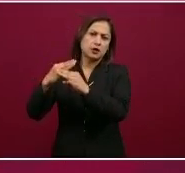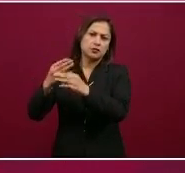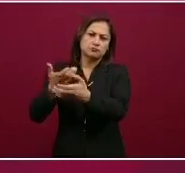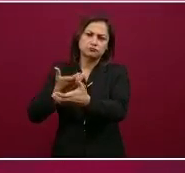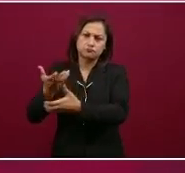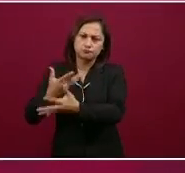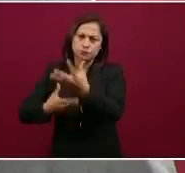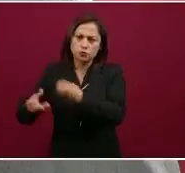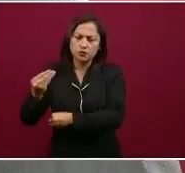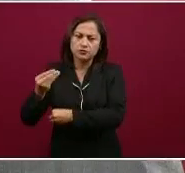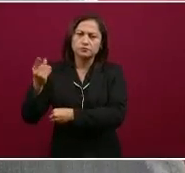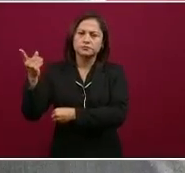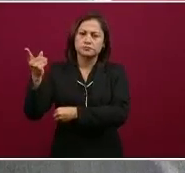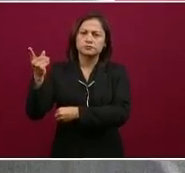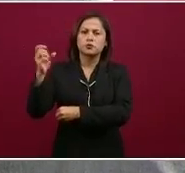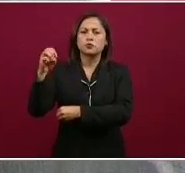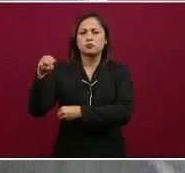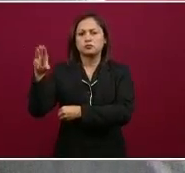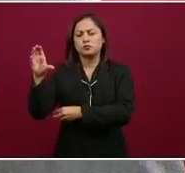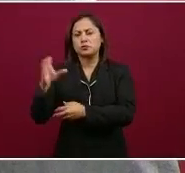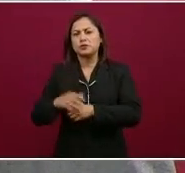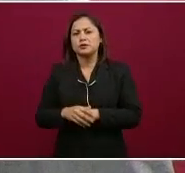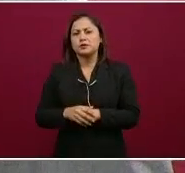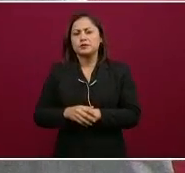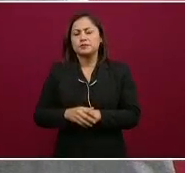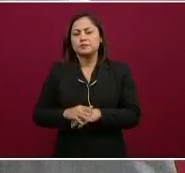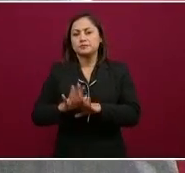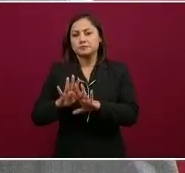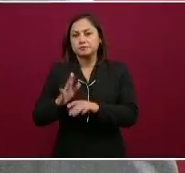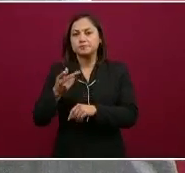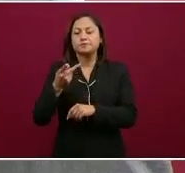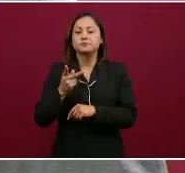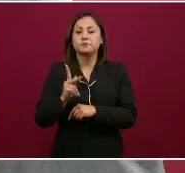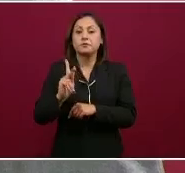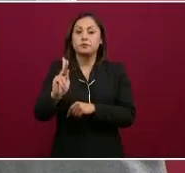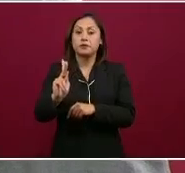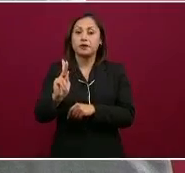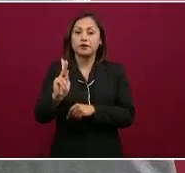Pero no quiero ahora